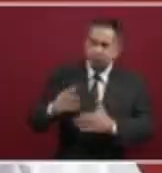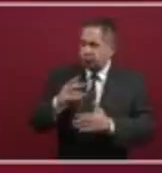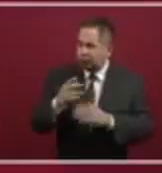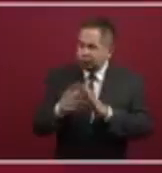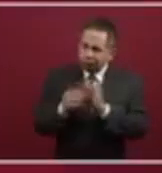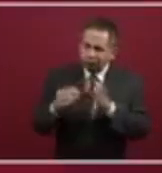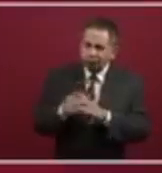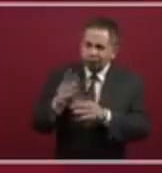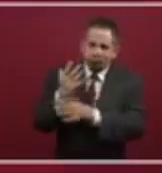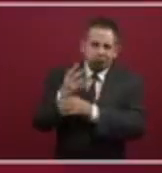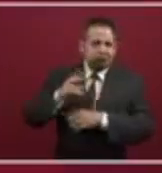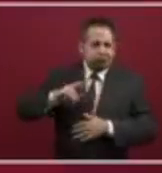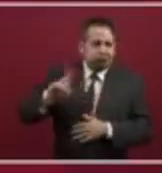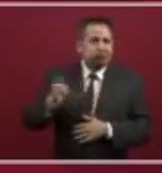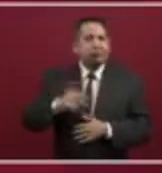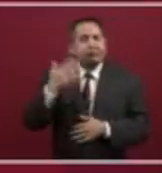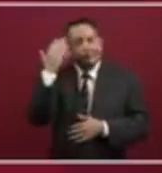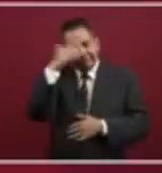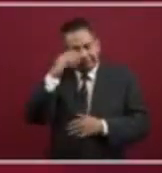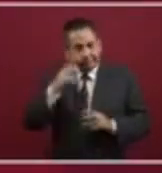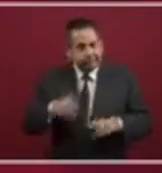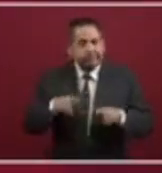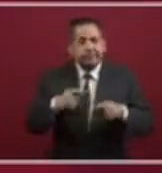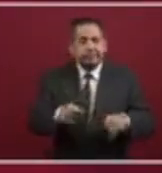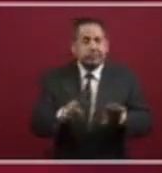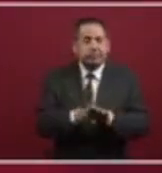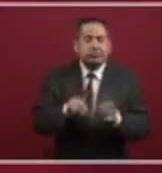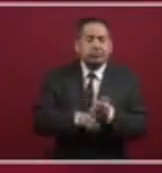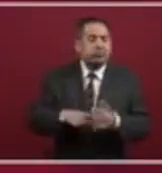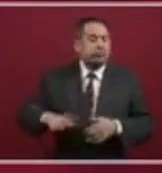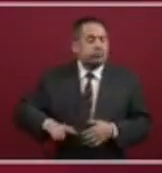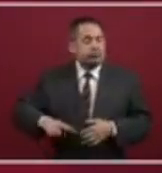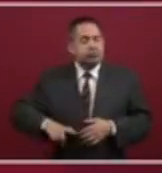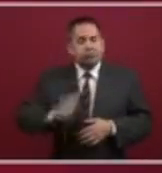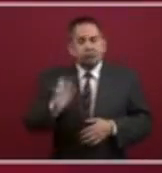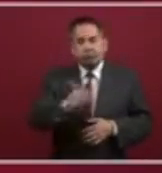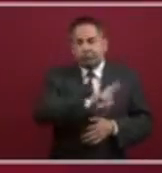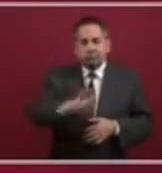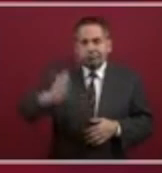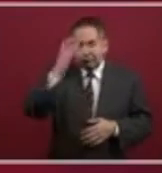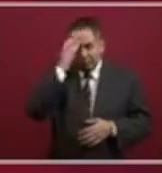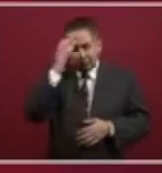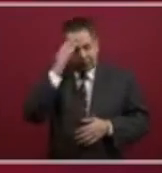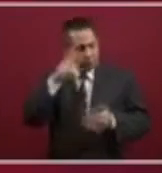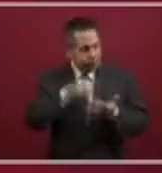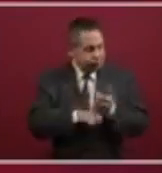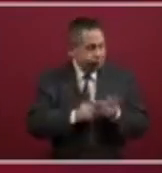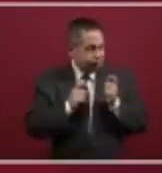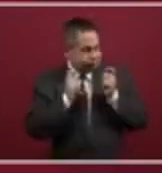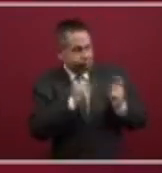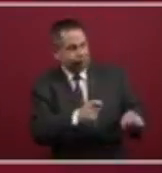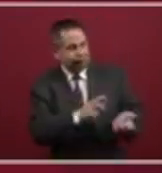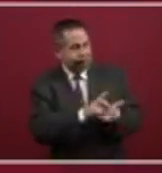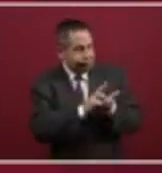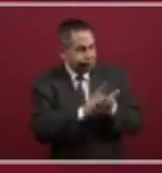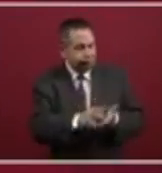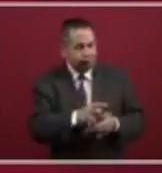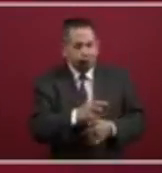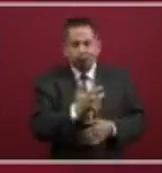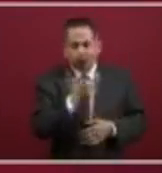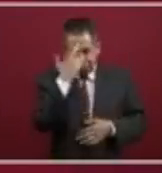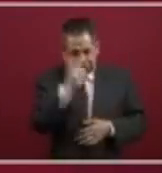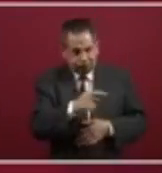hechos, pues sabemos que su gobierno hoy nos reconoce como sujetos de derecho público,